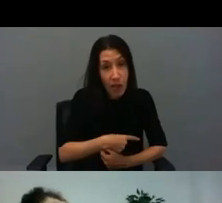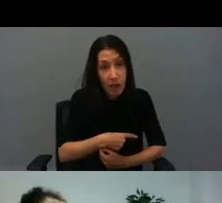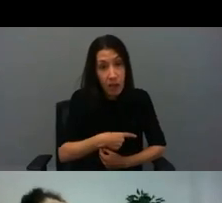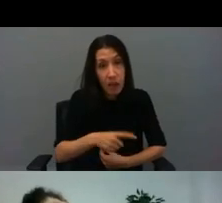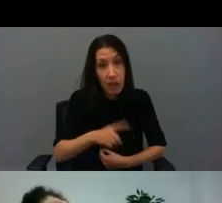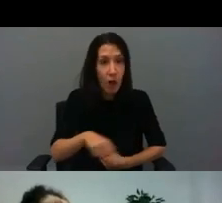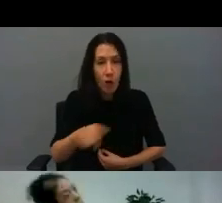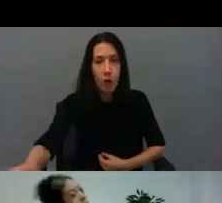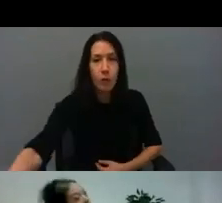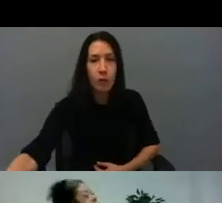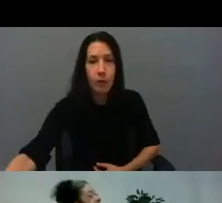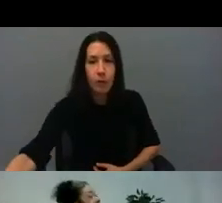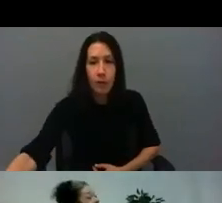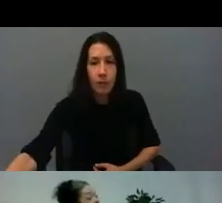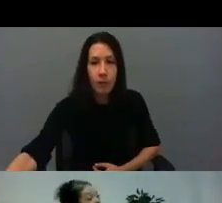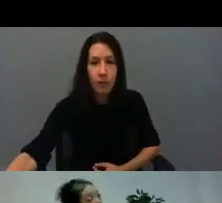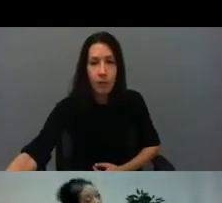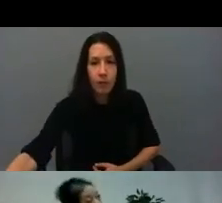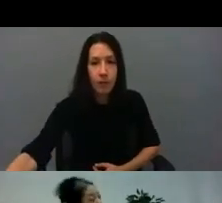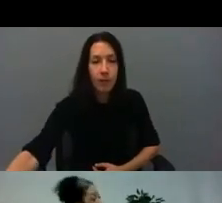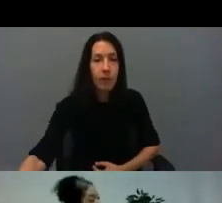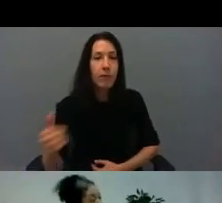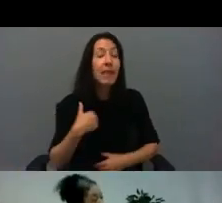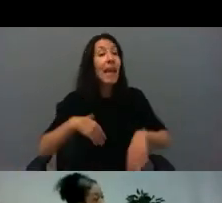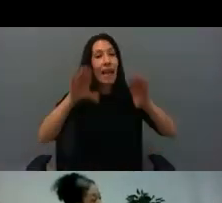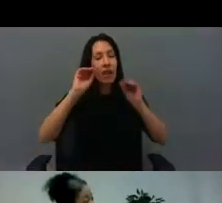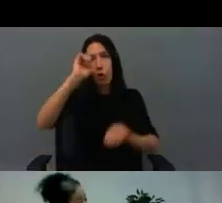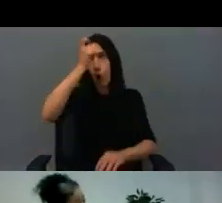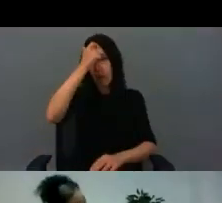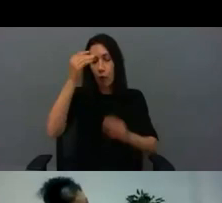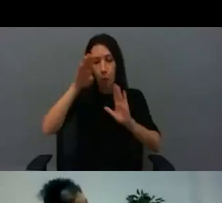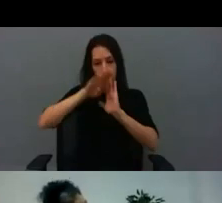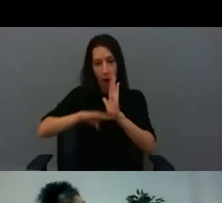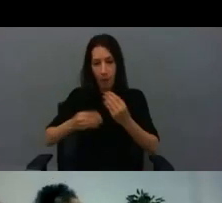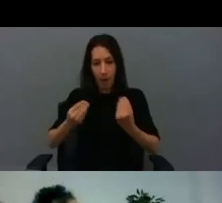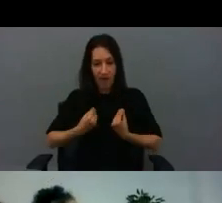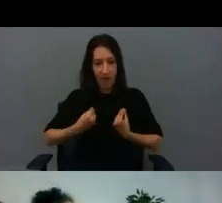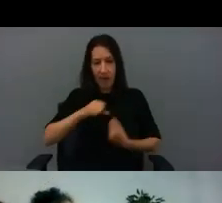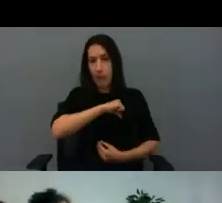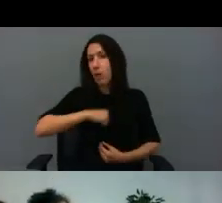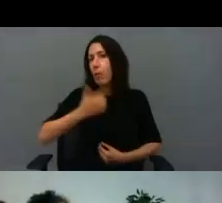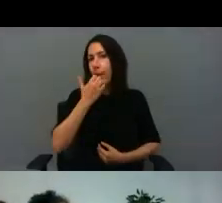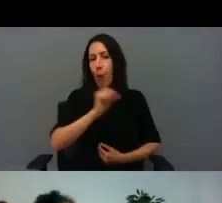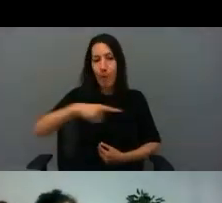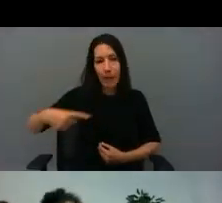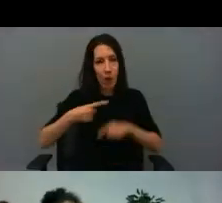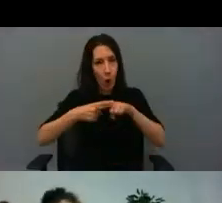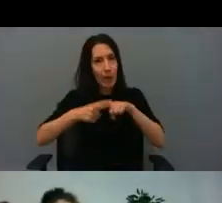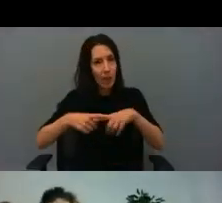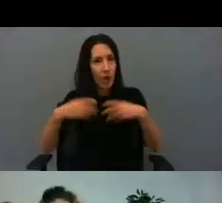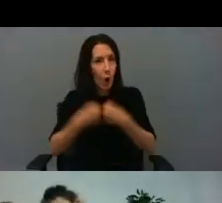A ver, yo creo... Entendido un programa de vida independiente como un piso compartido con